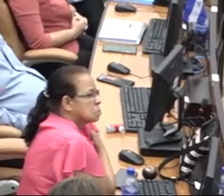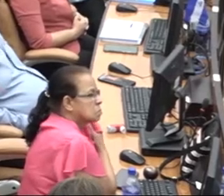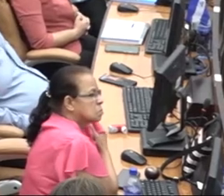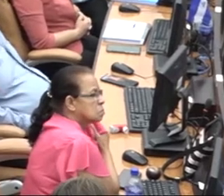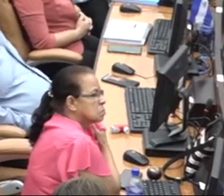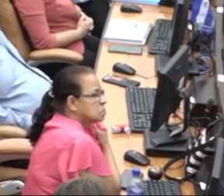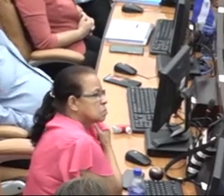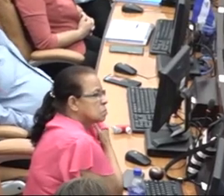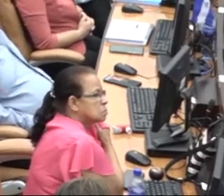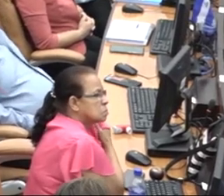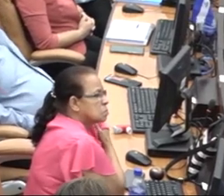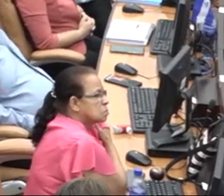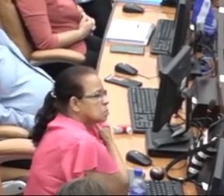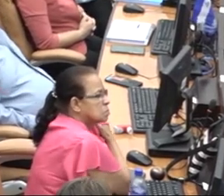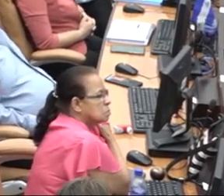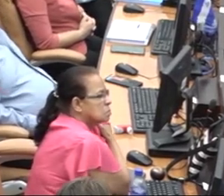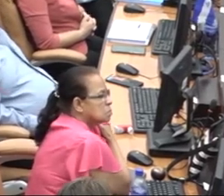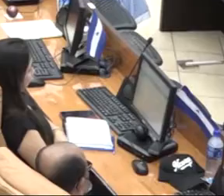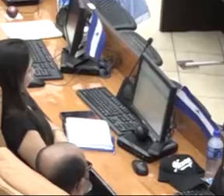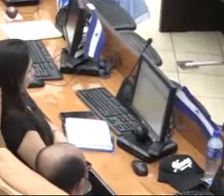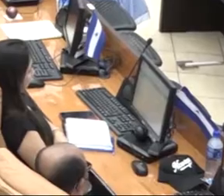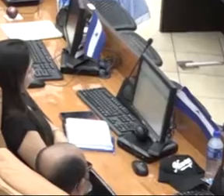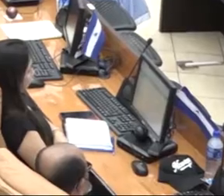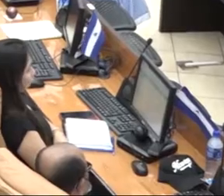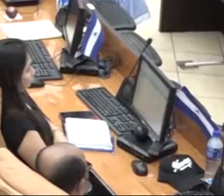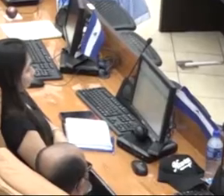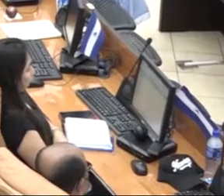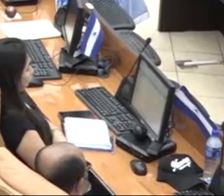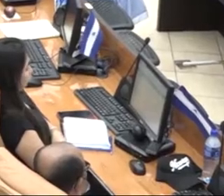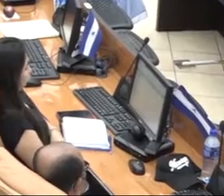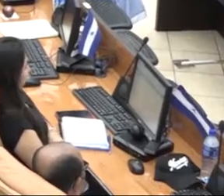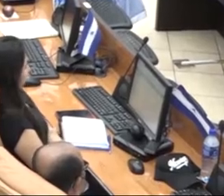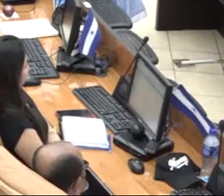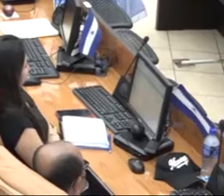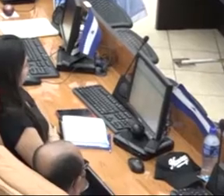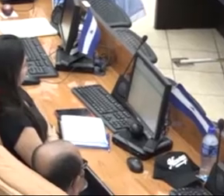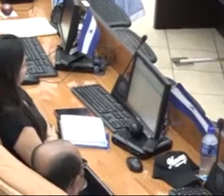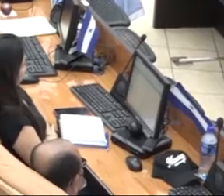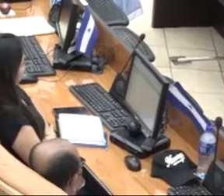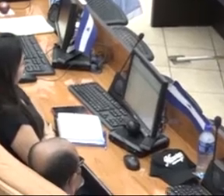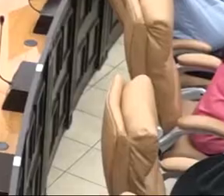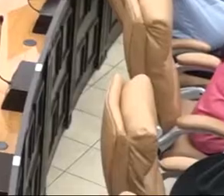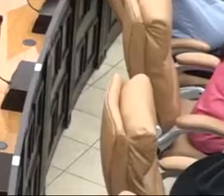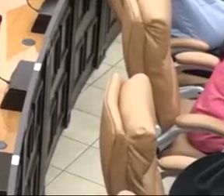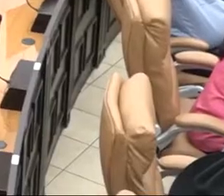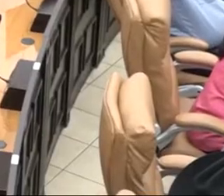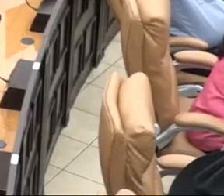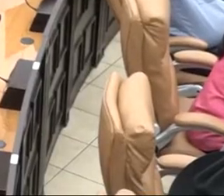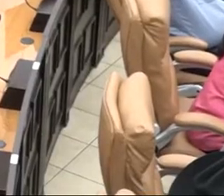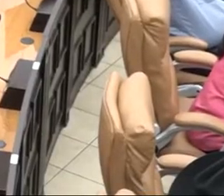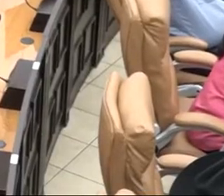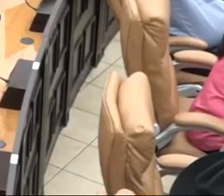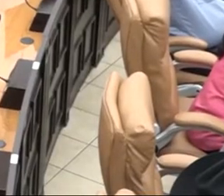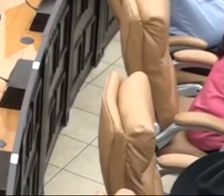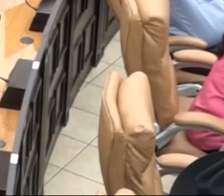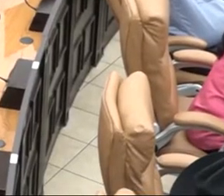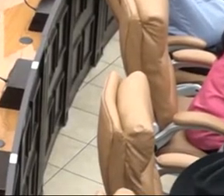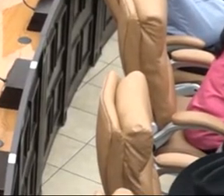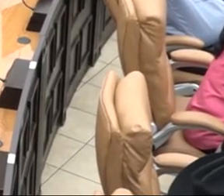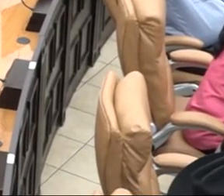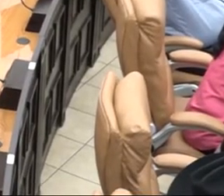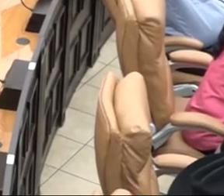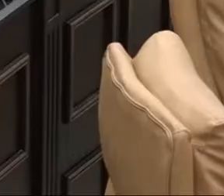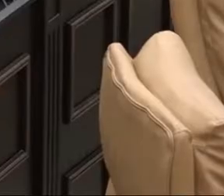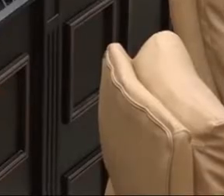De manera unánime, diputados en la Asamblea Nacional aprobaron el convenio constitutivo de la Agencia Latinoamericana